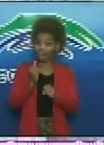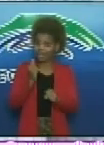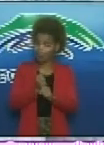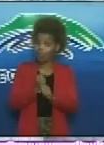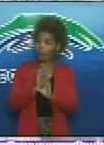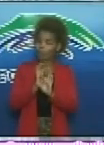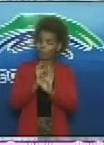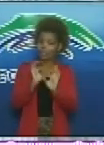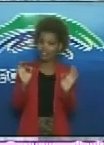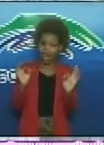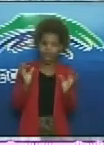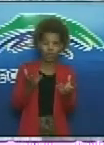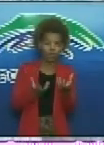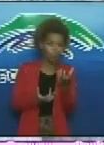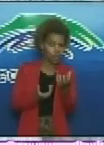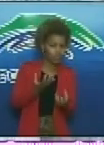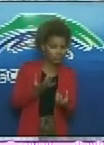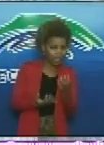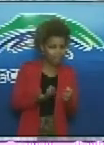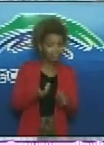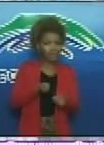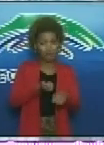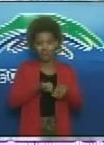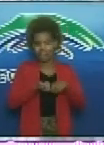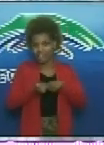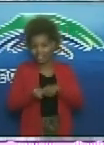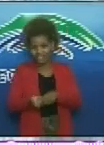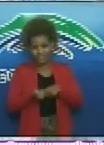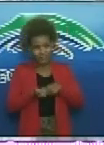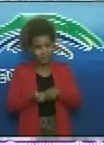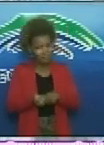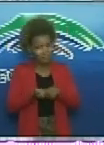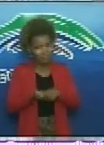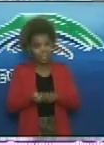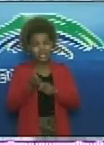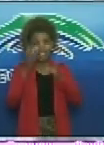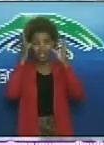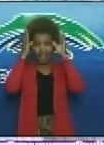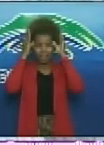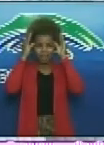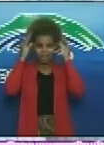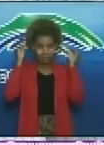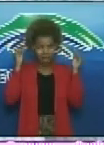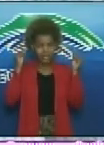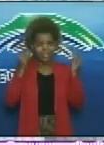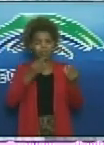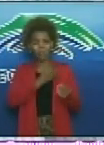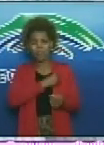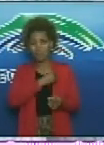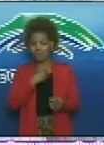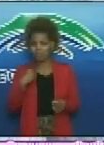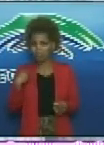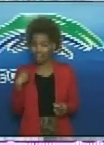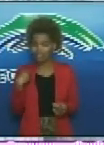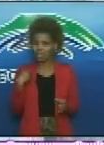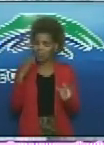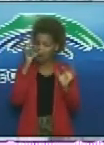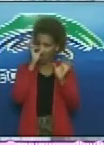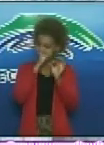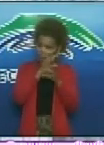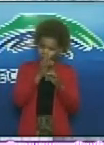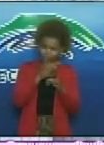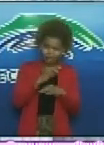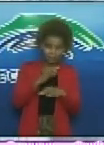que nos daba la comida, desde el auxiliar de limpieza, el personal de enfermería, el personal médico que atendió directamente al